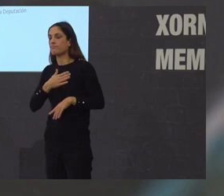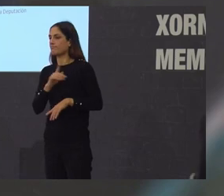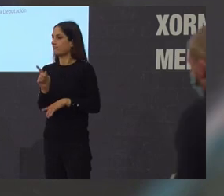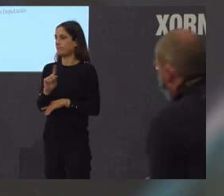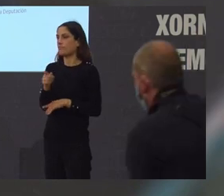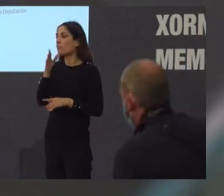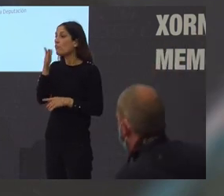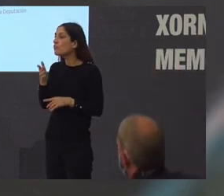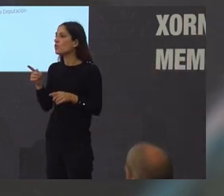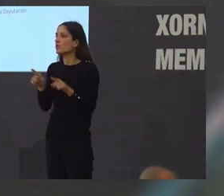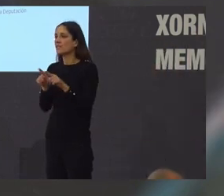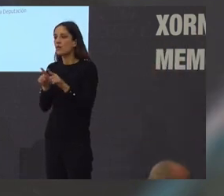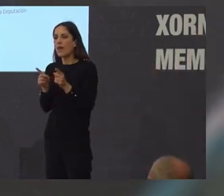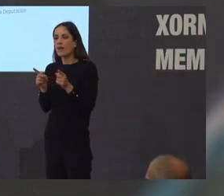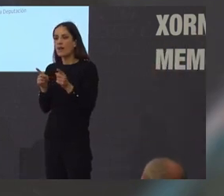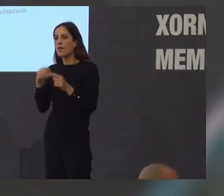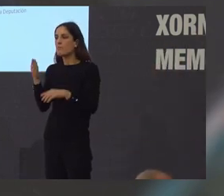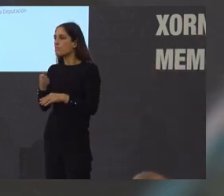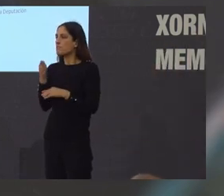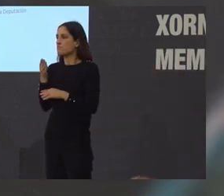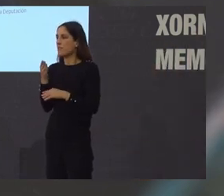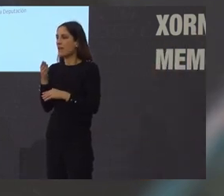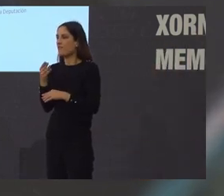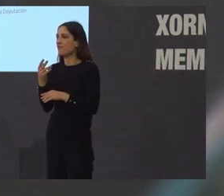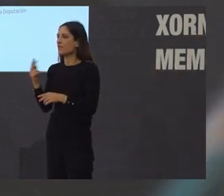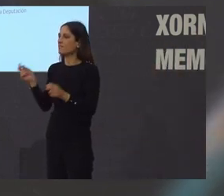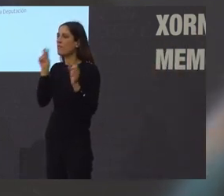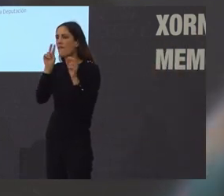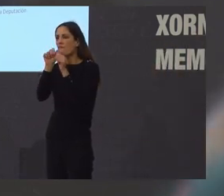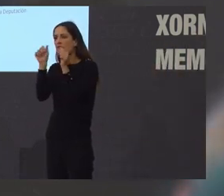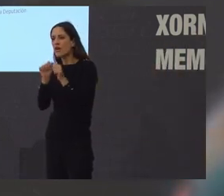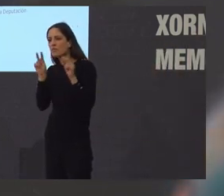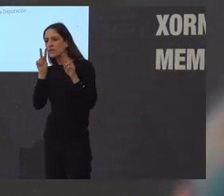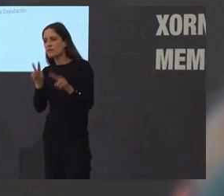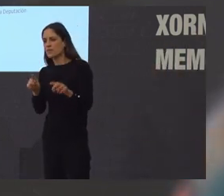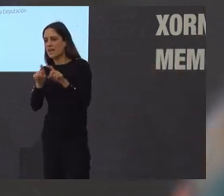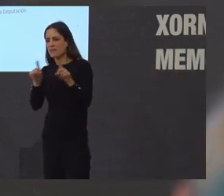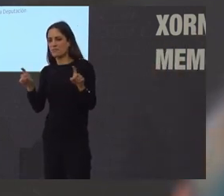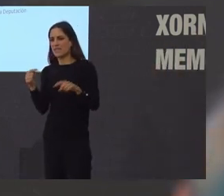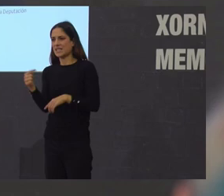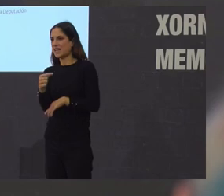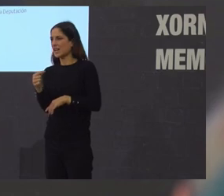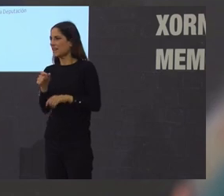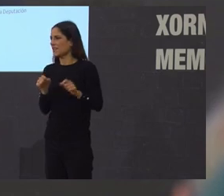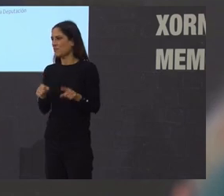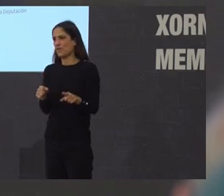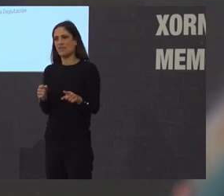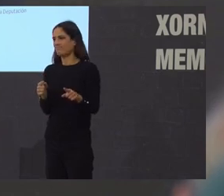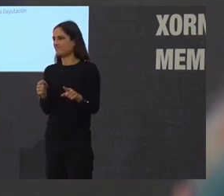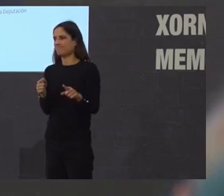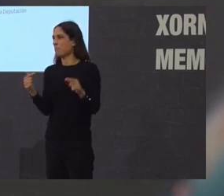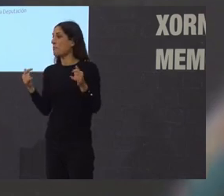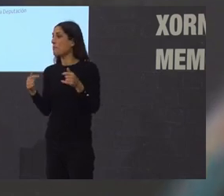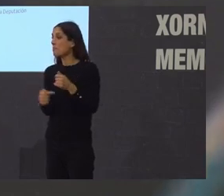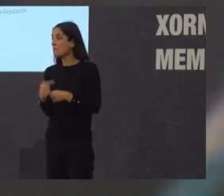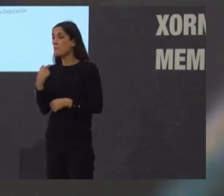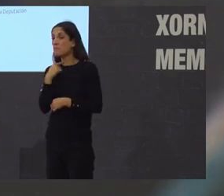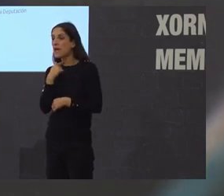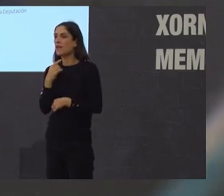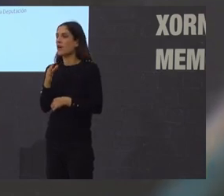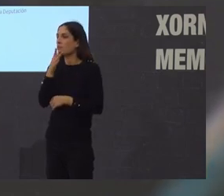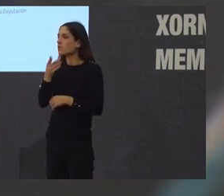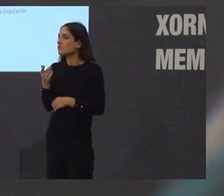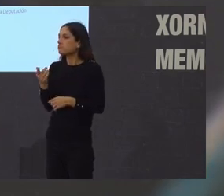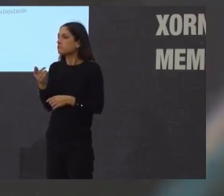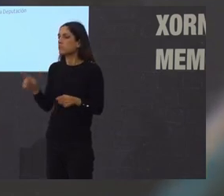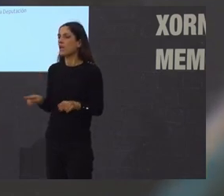en reputación corporativa mucho más importante que hacerlo. Al hacerlo, aunque tuvieran que pagar